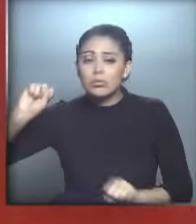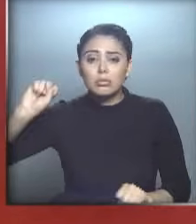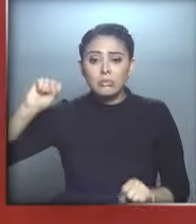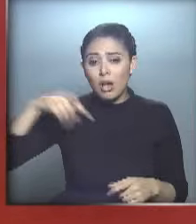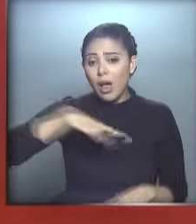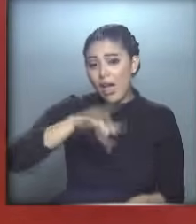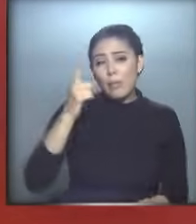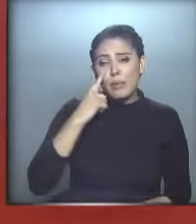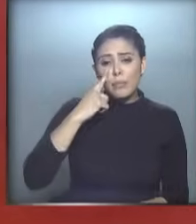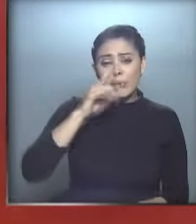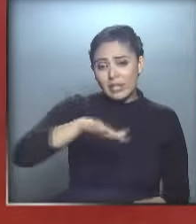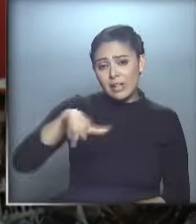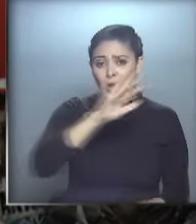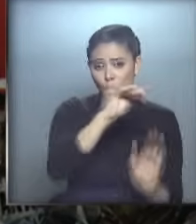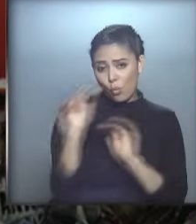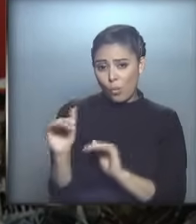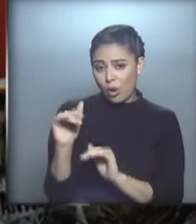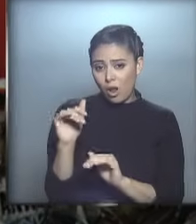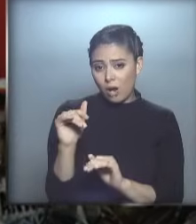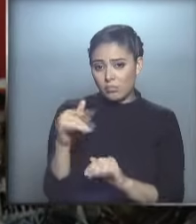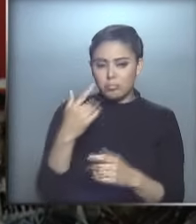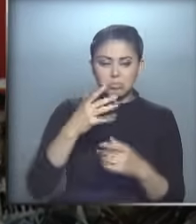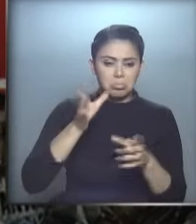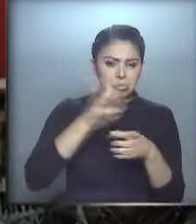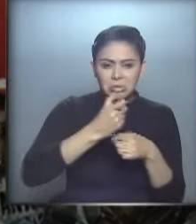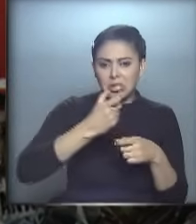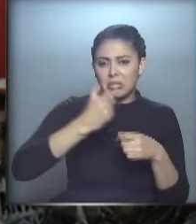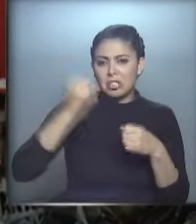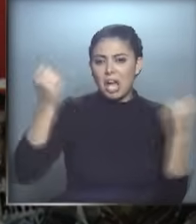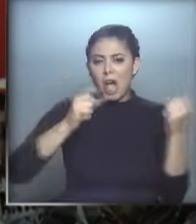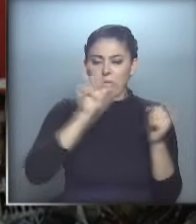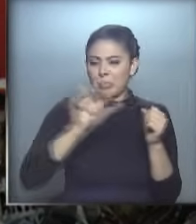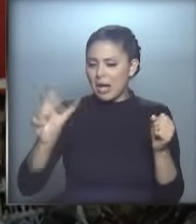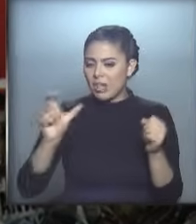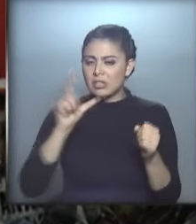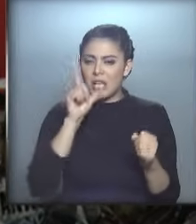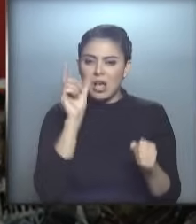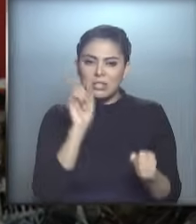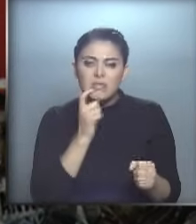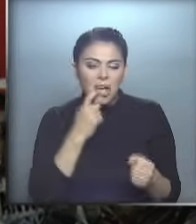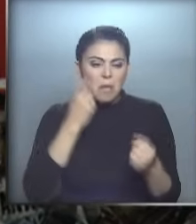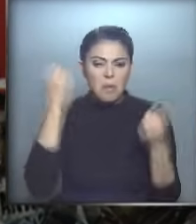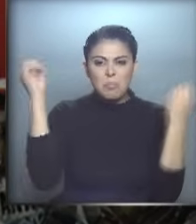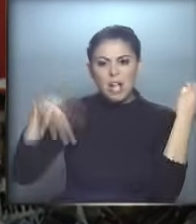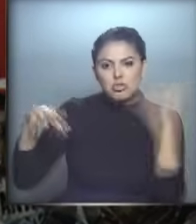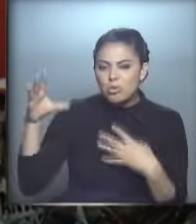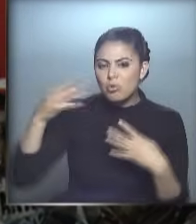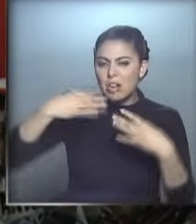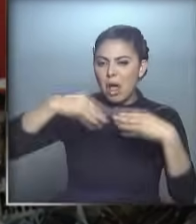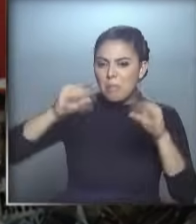donde viven los chicos como Juanito. Latas, partes de autos, chapas, basura,